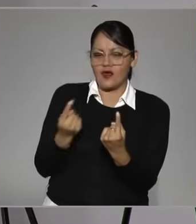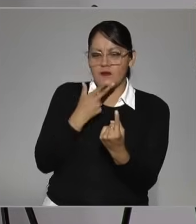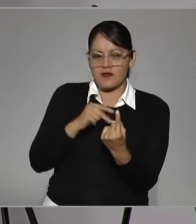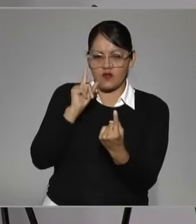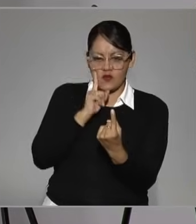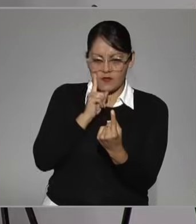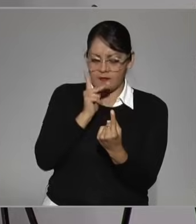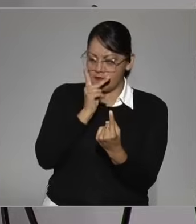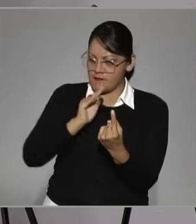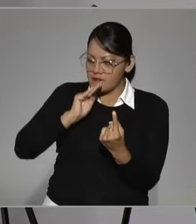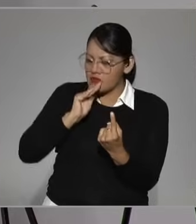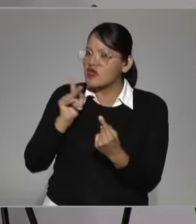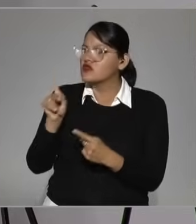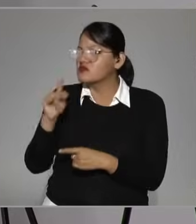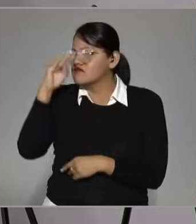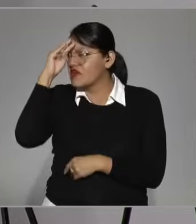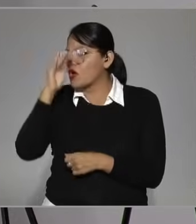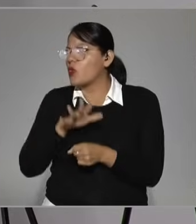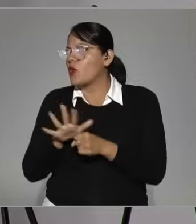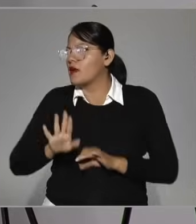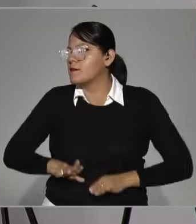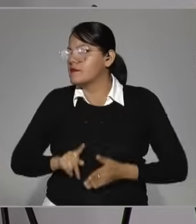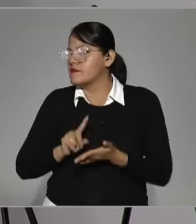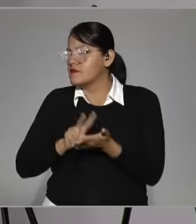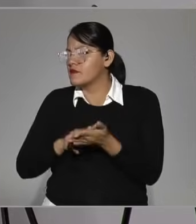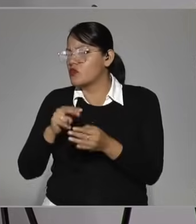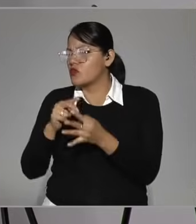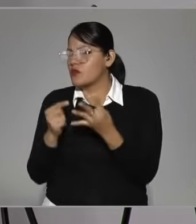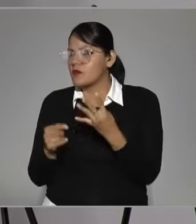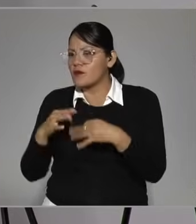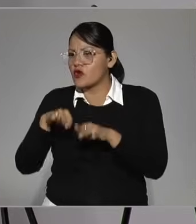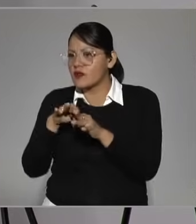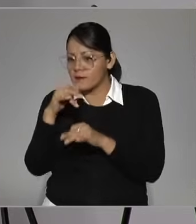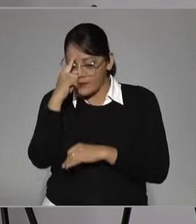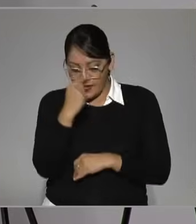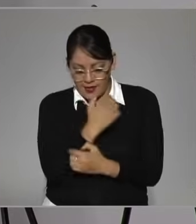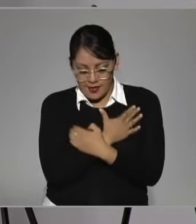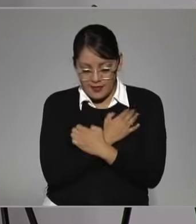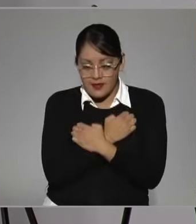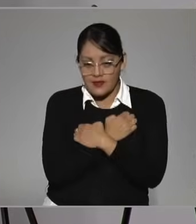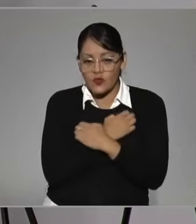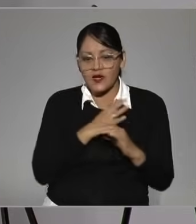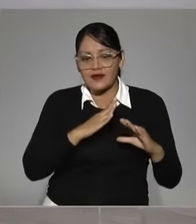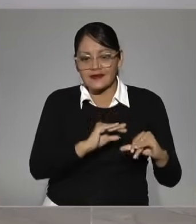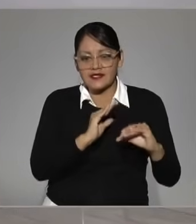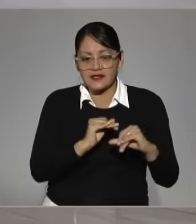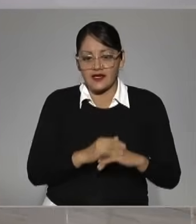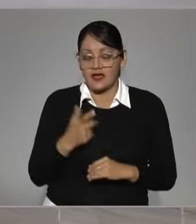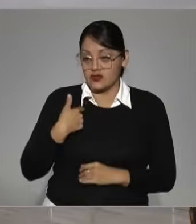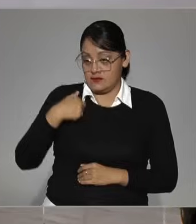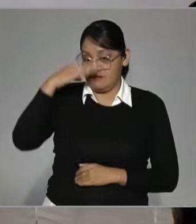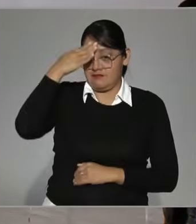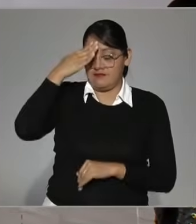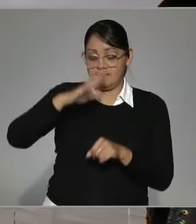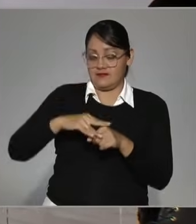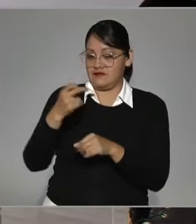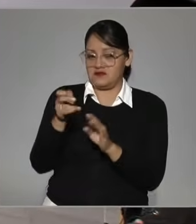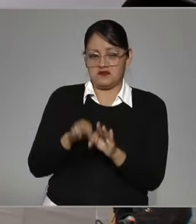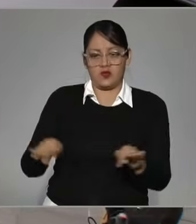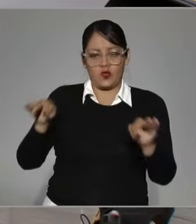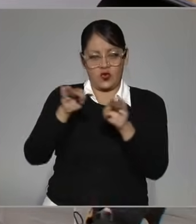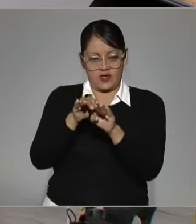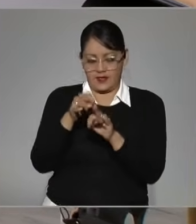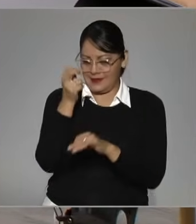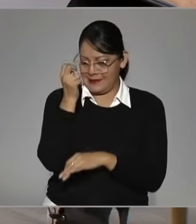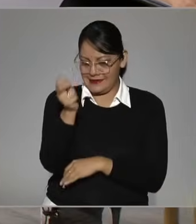pareja con miras a educar a este niño. Y entonces ya que tenemos eso, que para mí es como lo más esencial es la